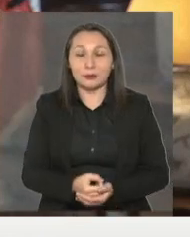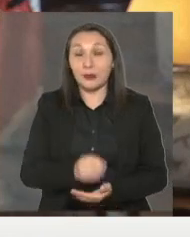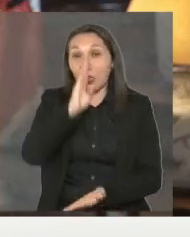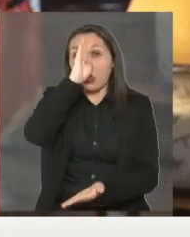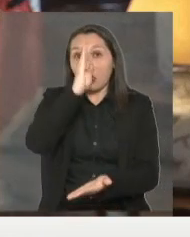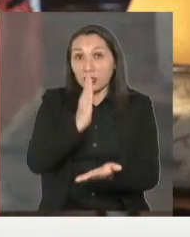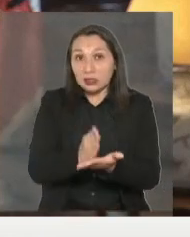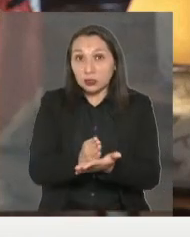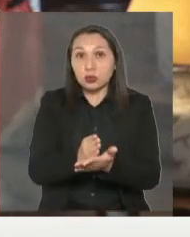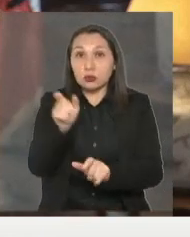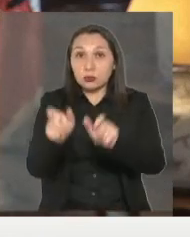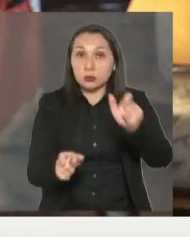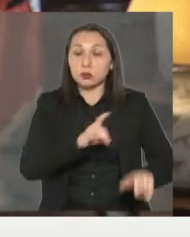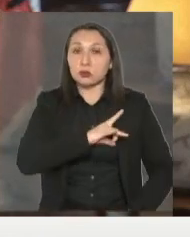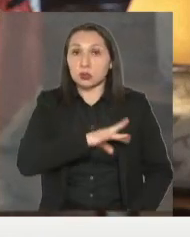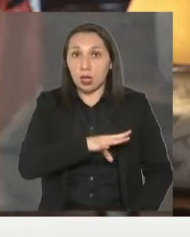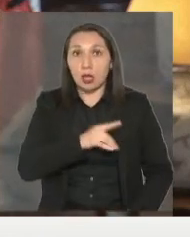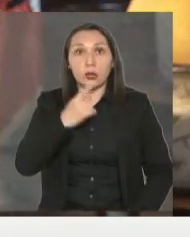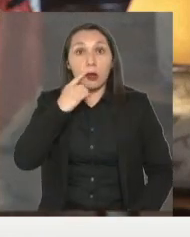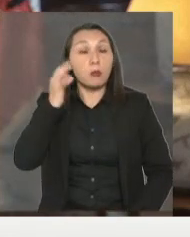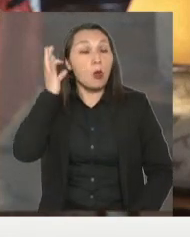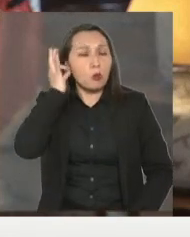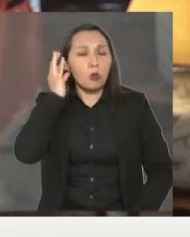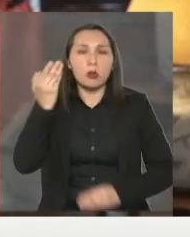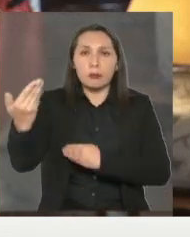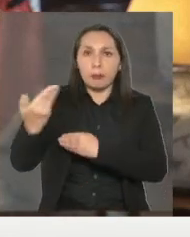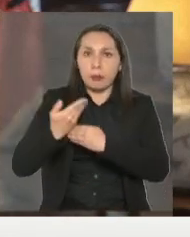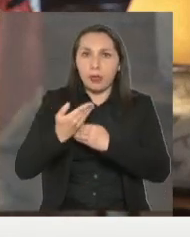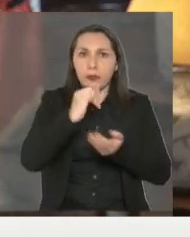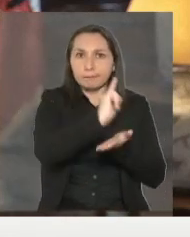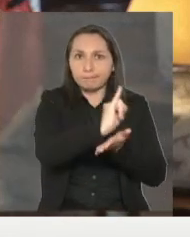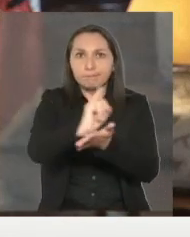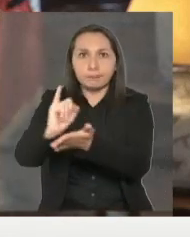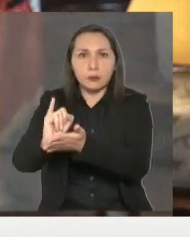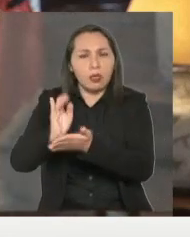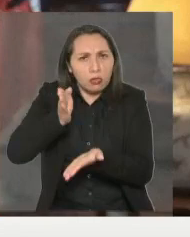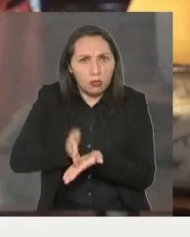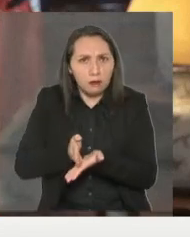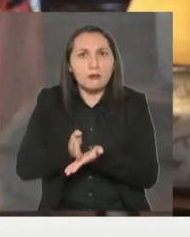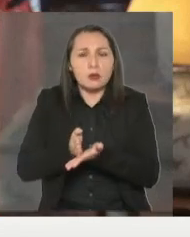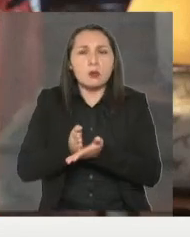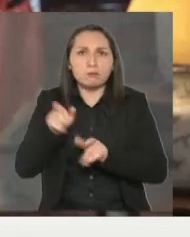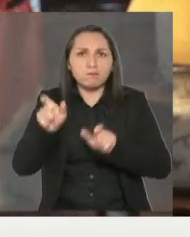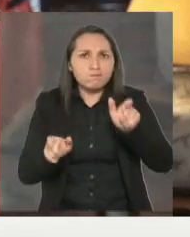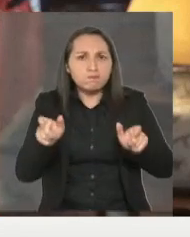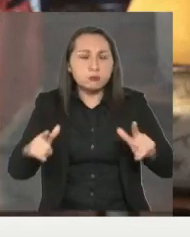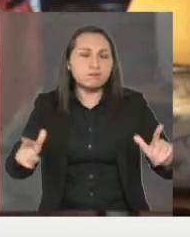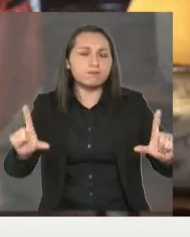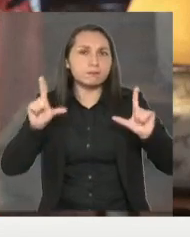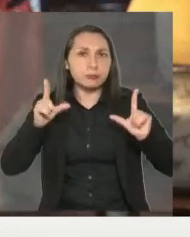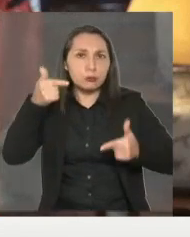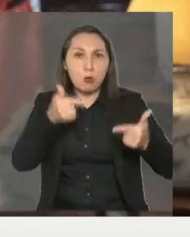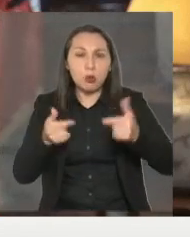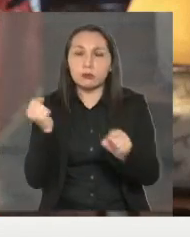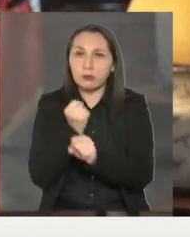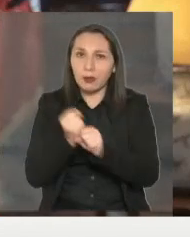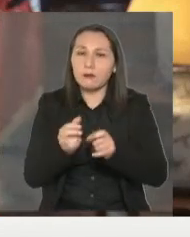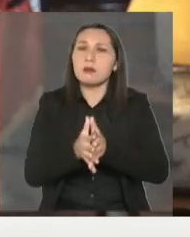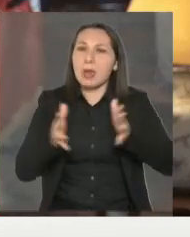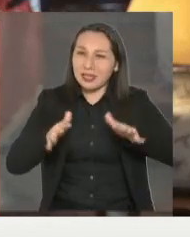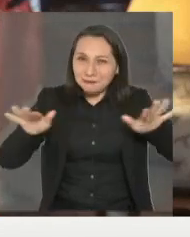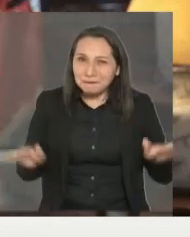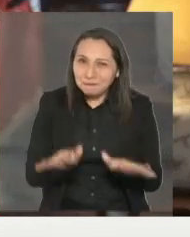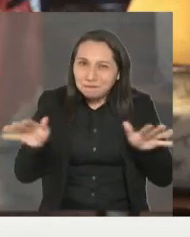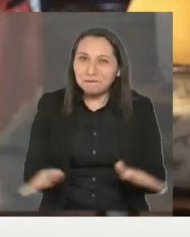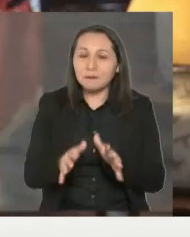decisión de los chilenos y chilenas exige a nuestras instituciones y actores políticos que trabajemos con más empeño